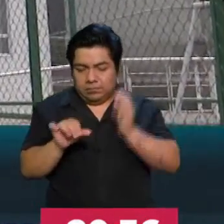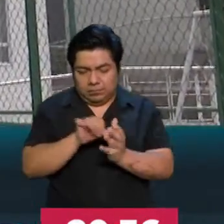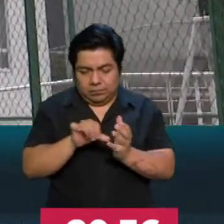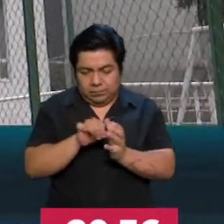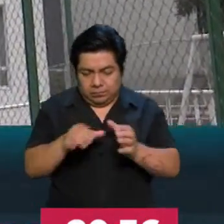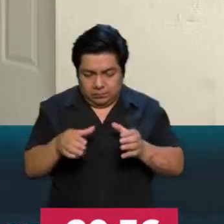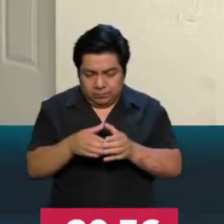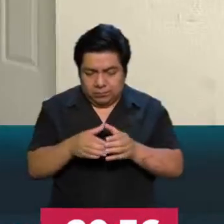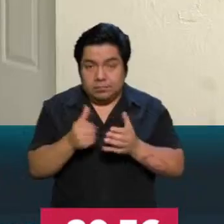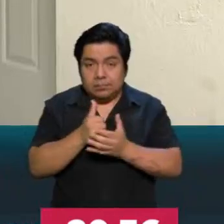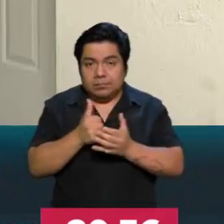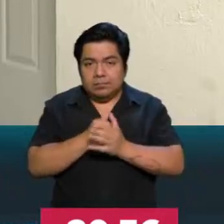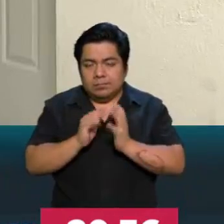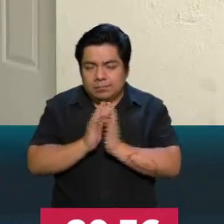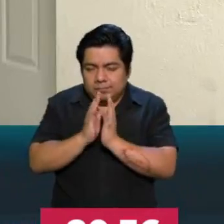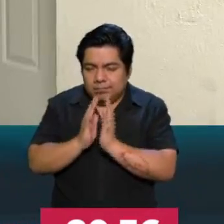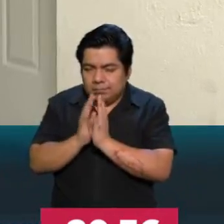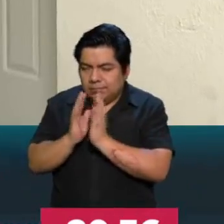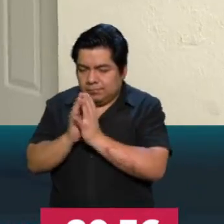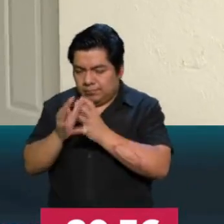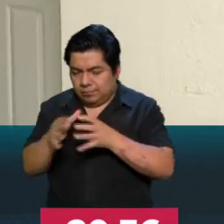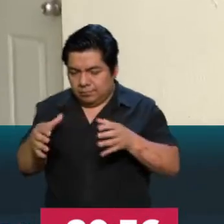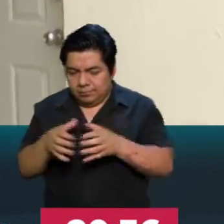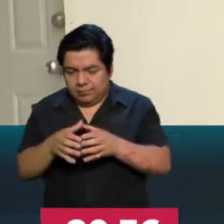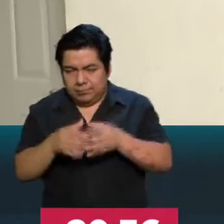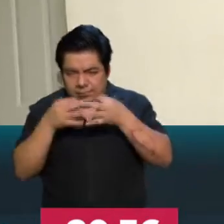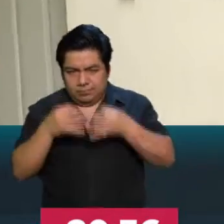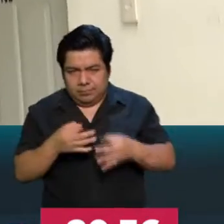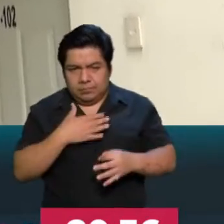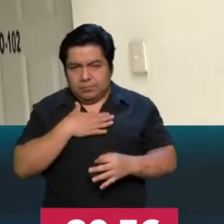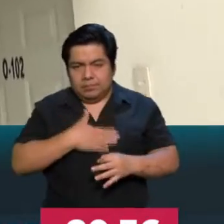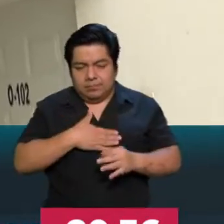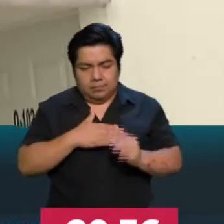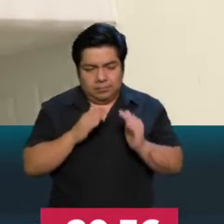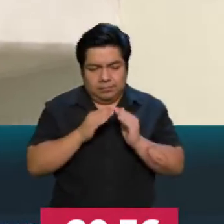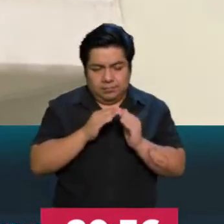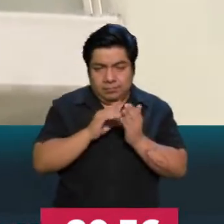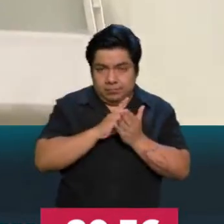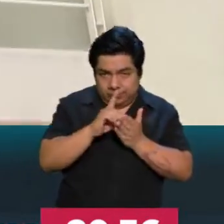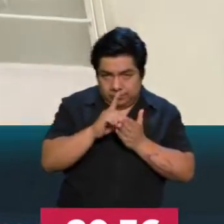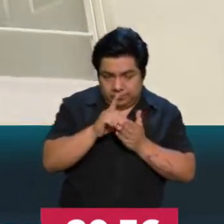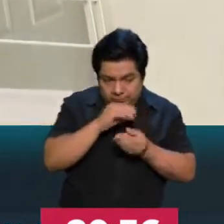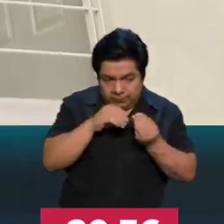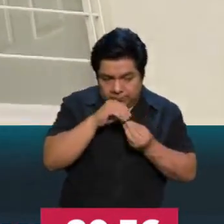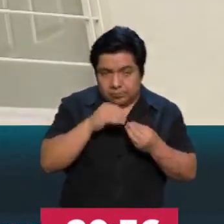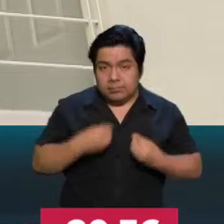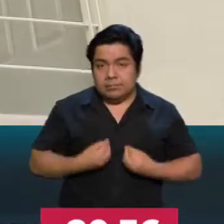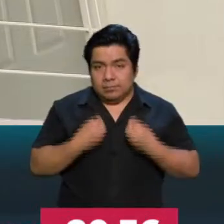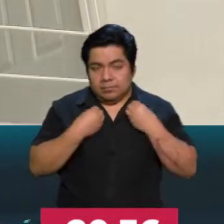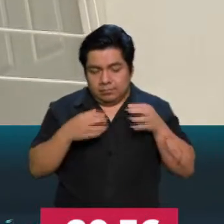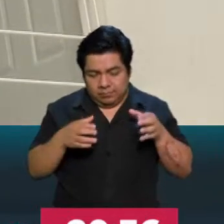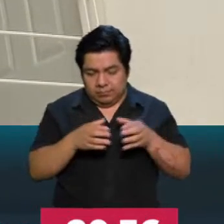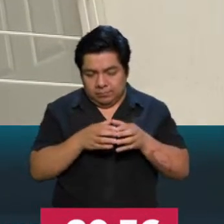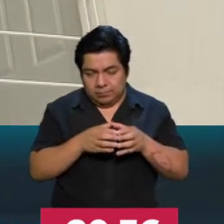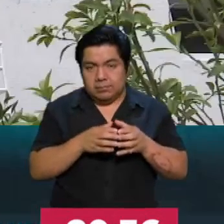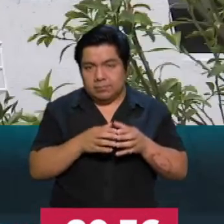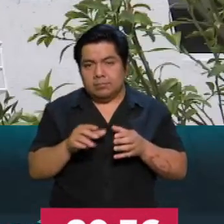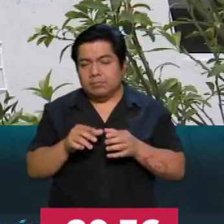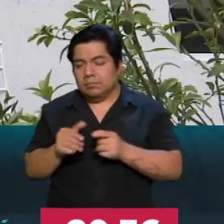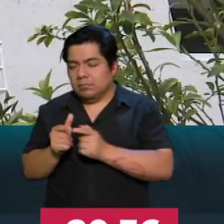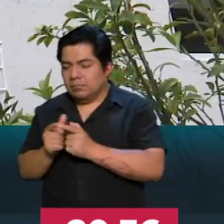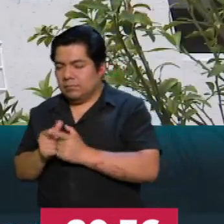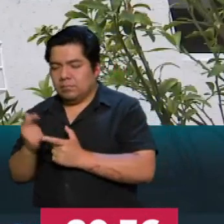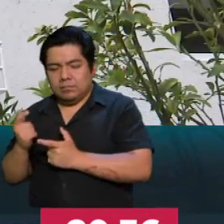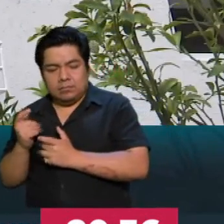ciudad democrática para, como lo has dicho, garantizar que el derecho a habitar en la ciudad no sea un